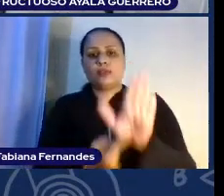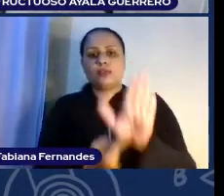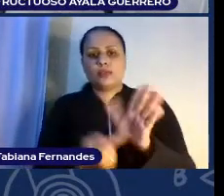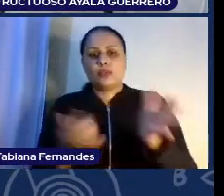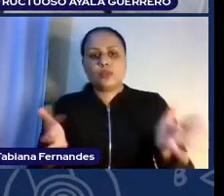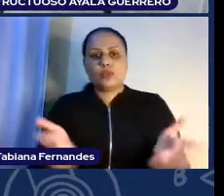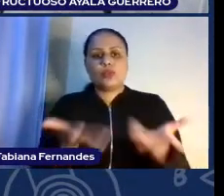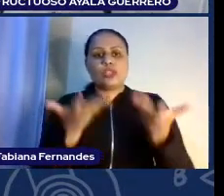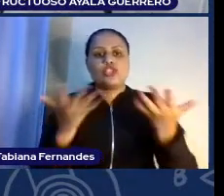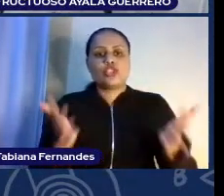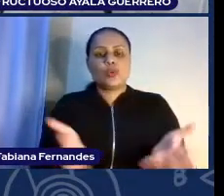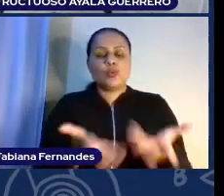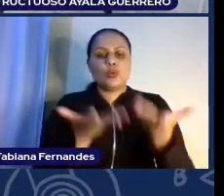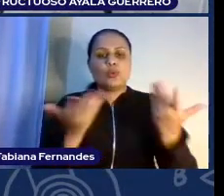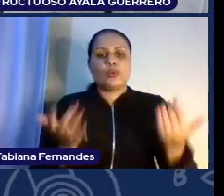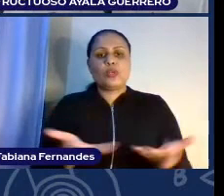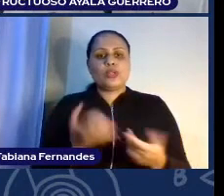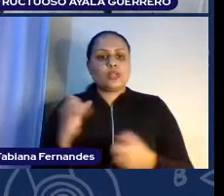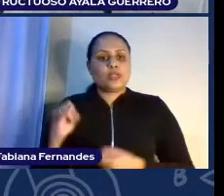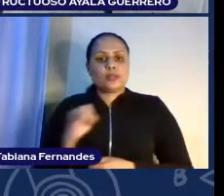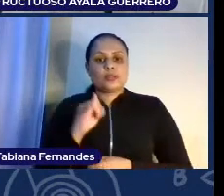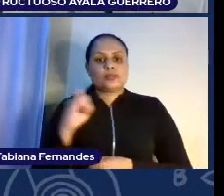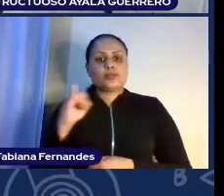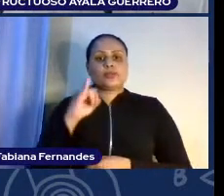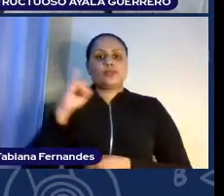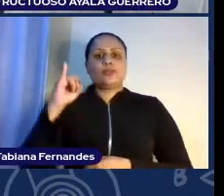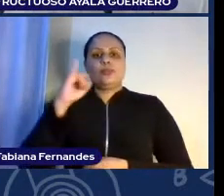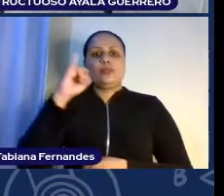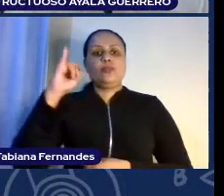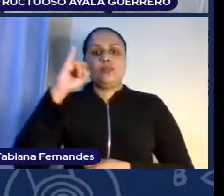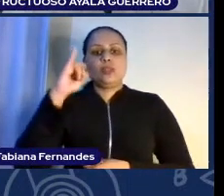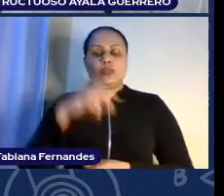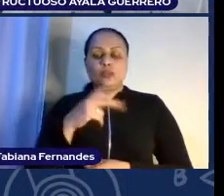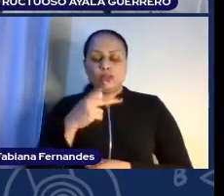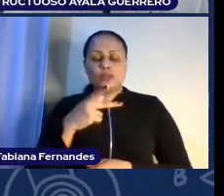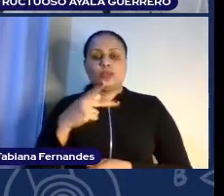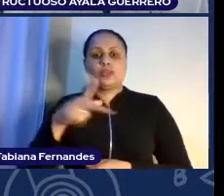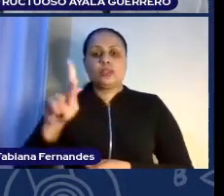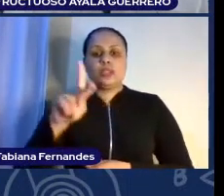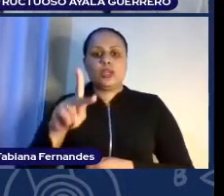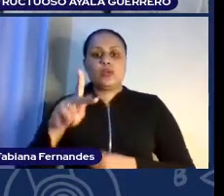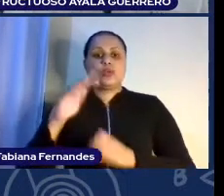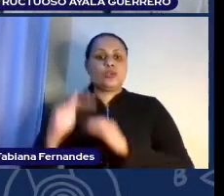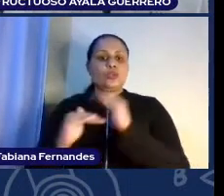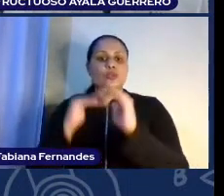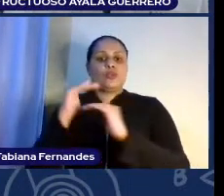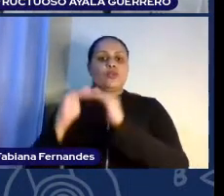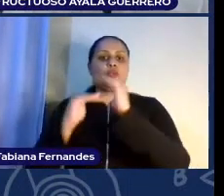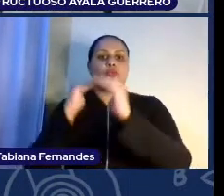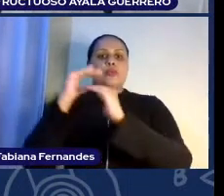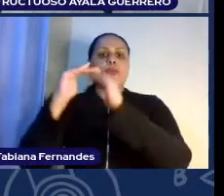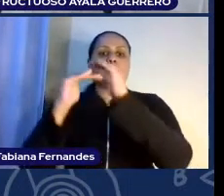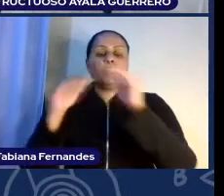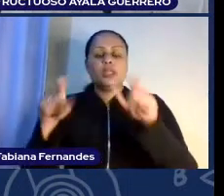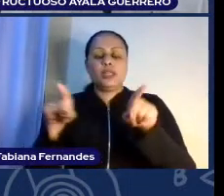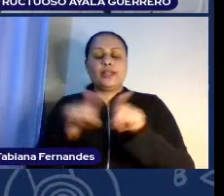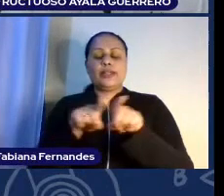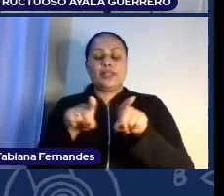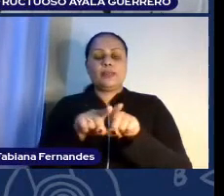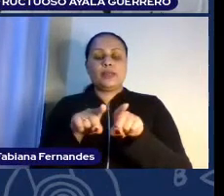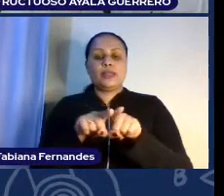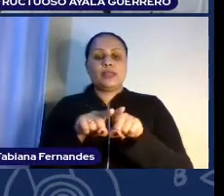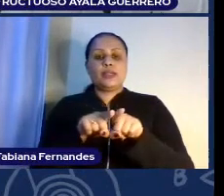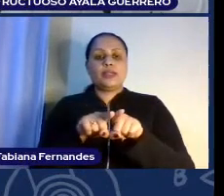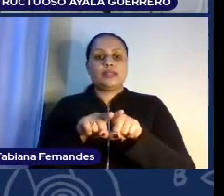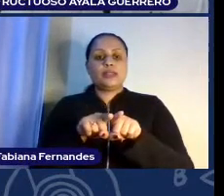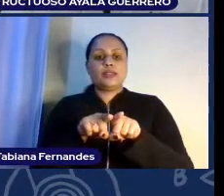estímulos que son importantes para su desarrollo, maduración y funcionamiento. Así